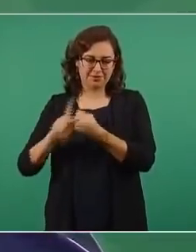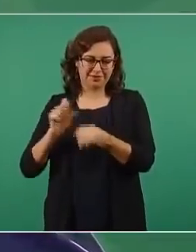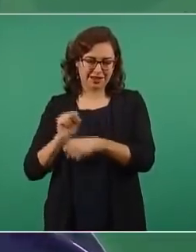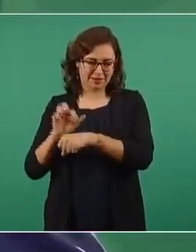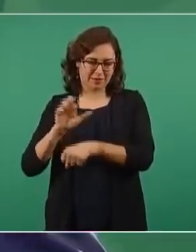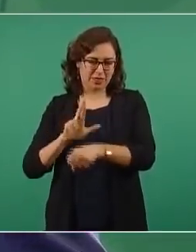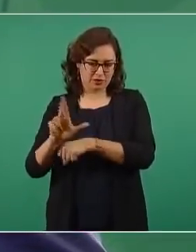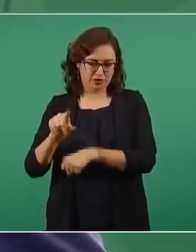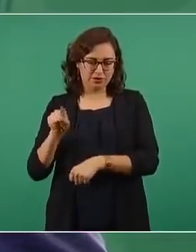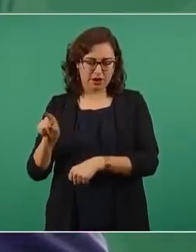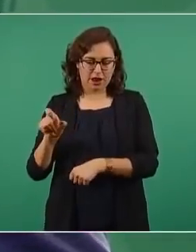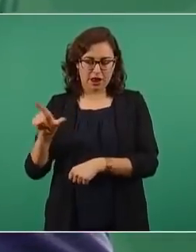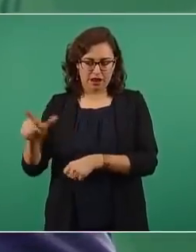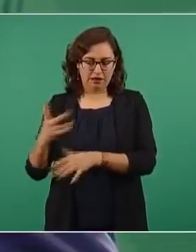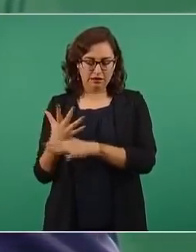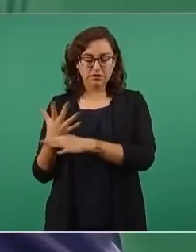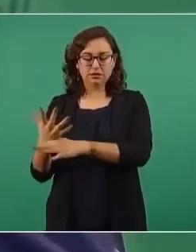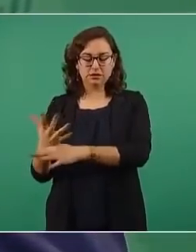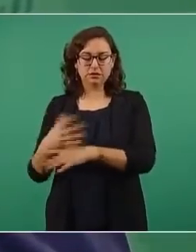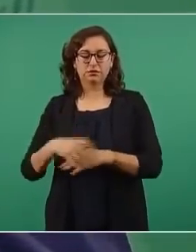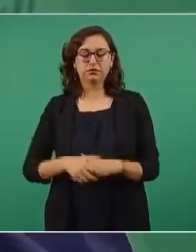decía: